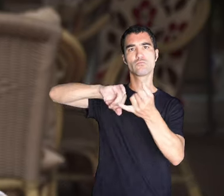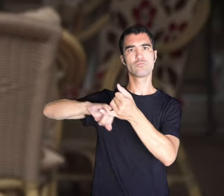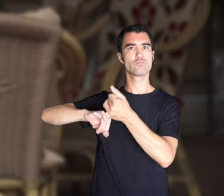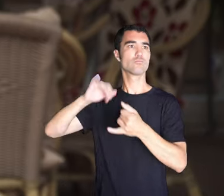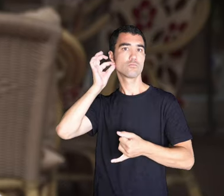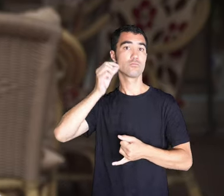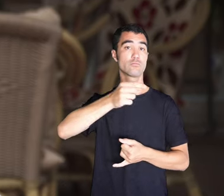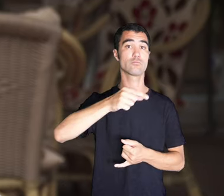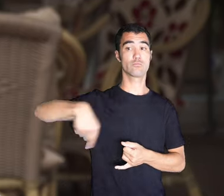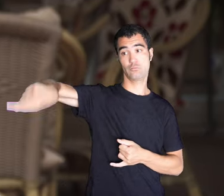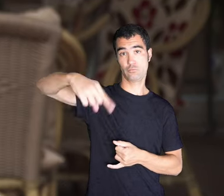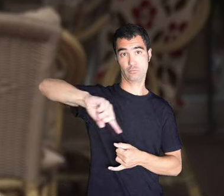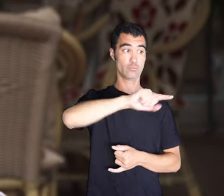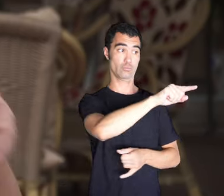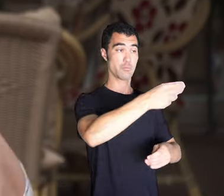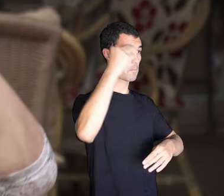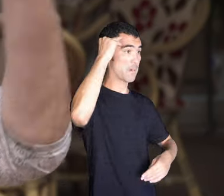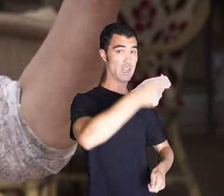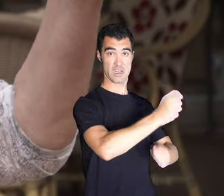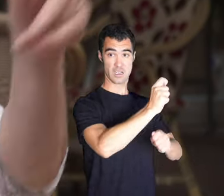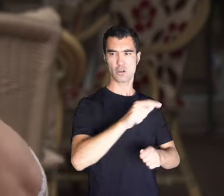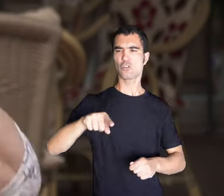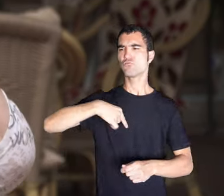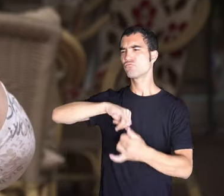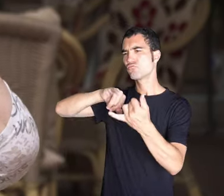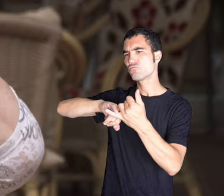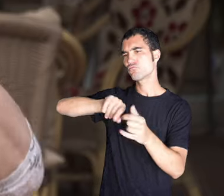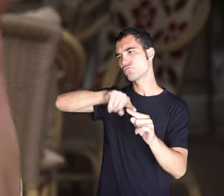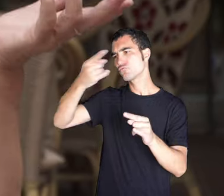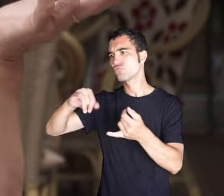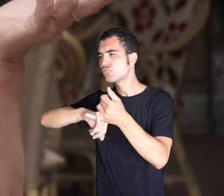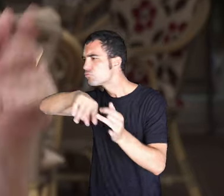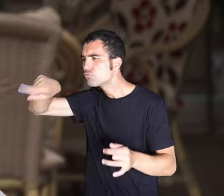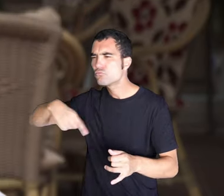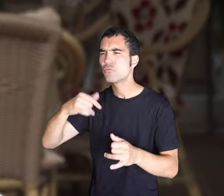de los marineros y yo dije, nos encontramos